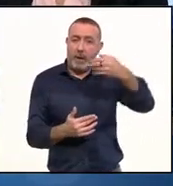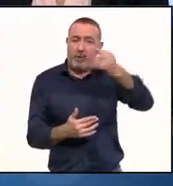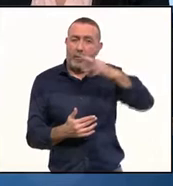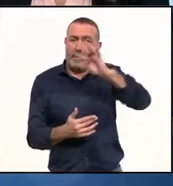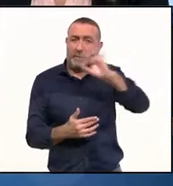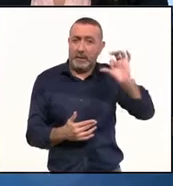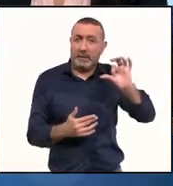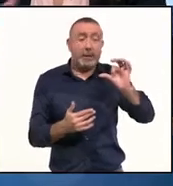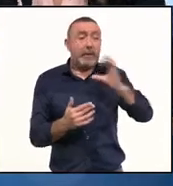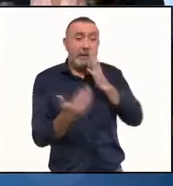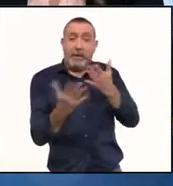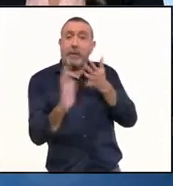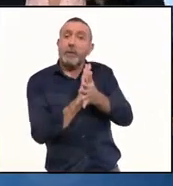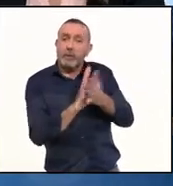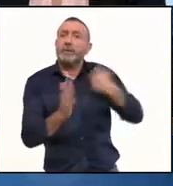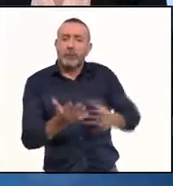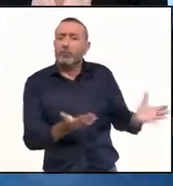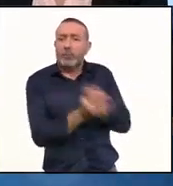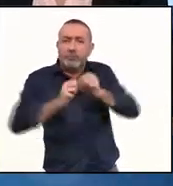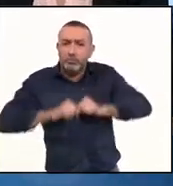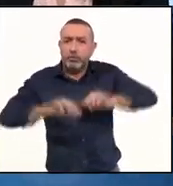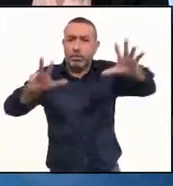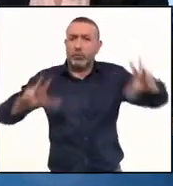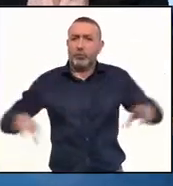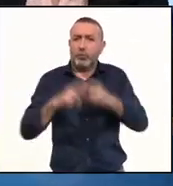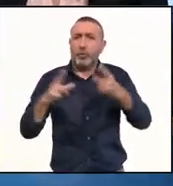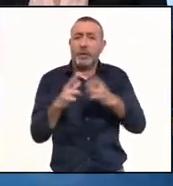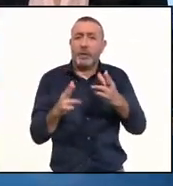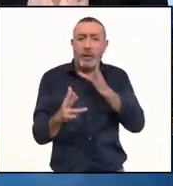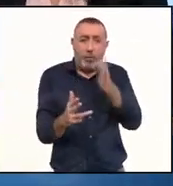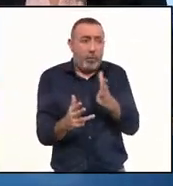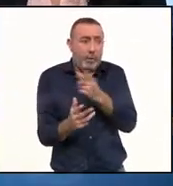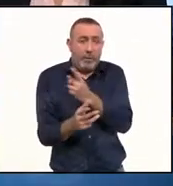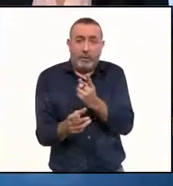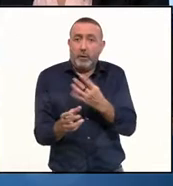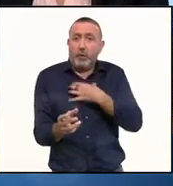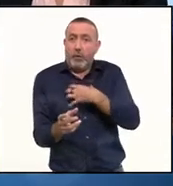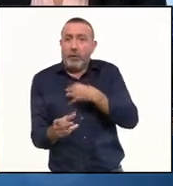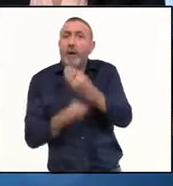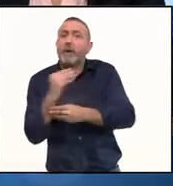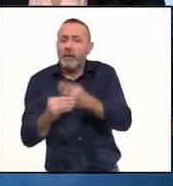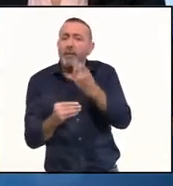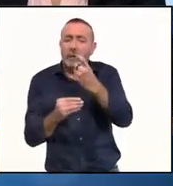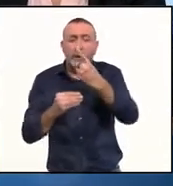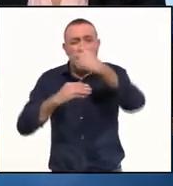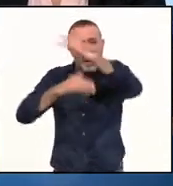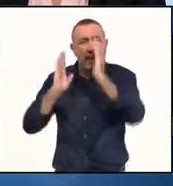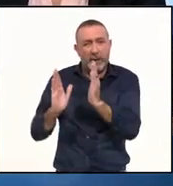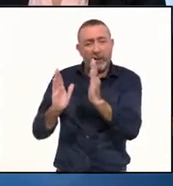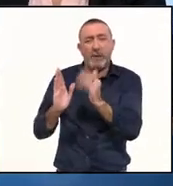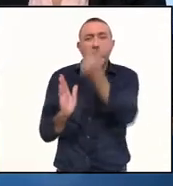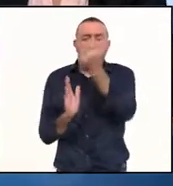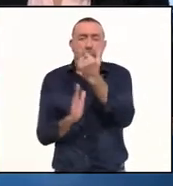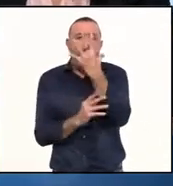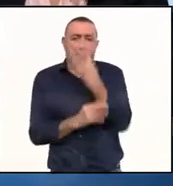permeable o sea que estaba por toda la sociedad que no se le podía ridiculizar ni espectacularizar sino que hace falta un tratamiento más